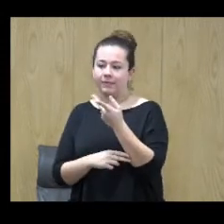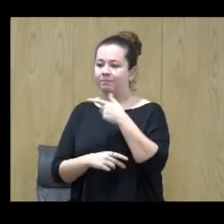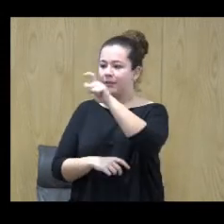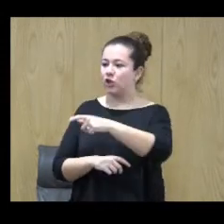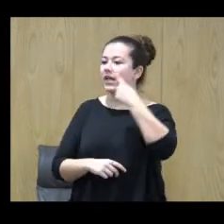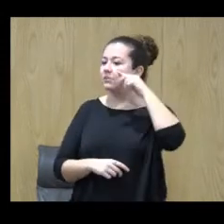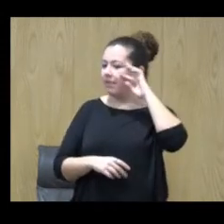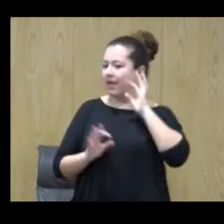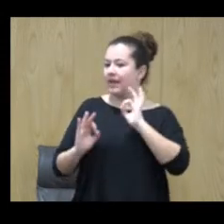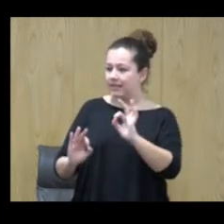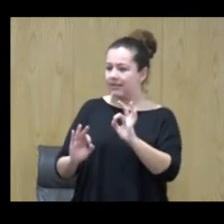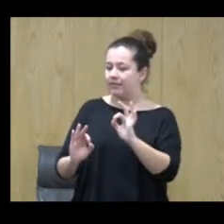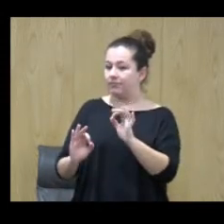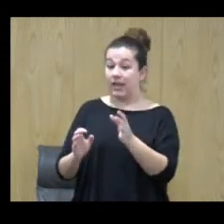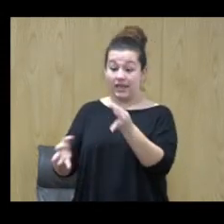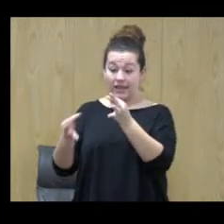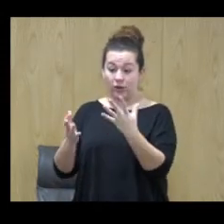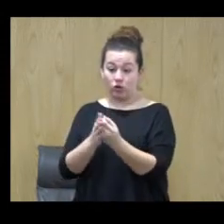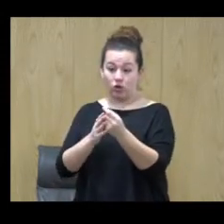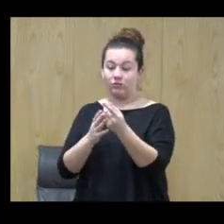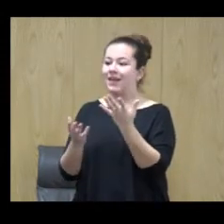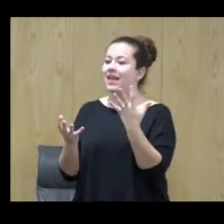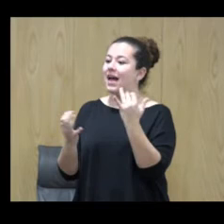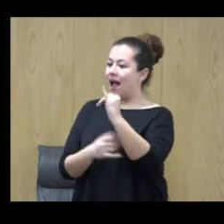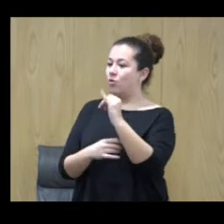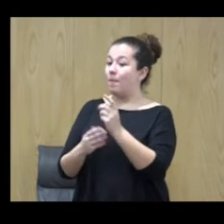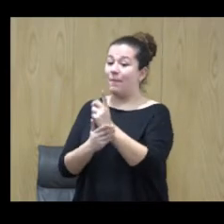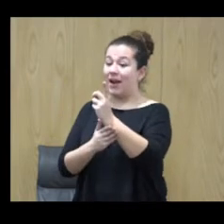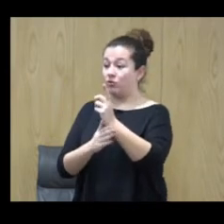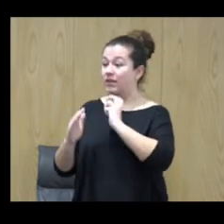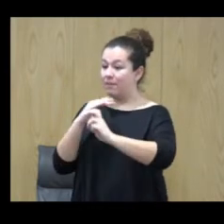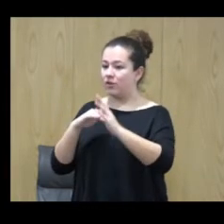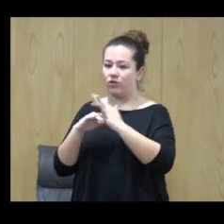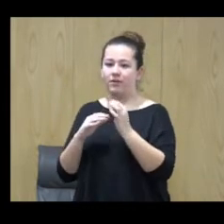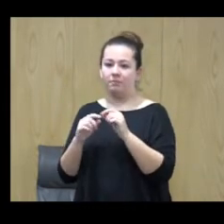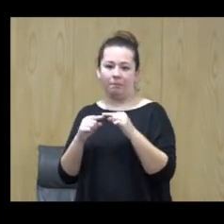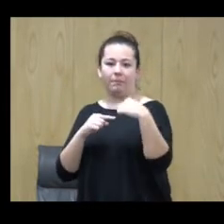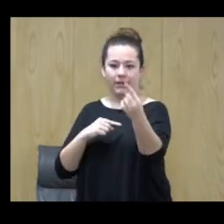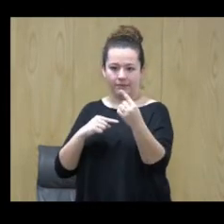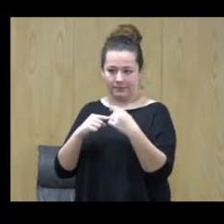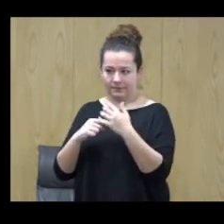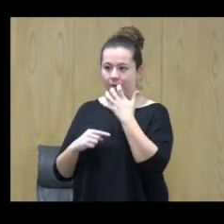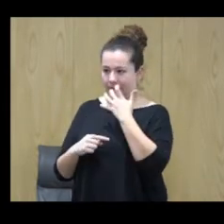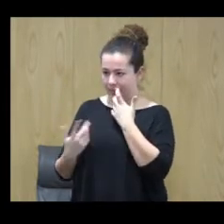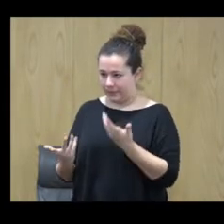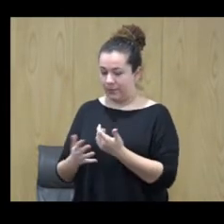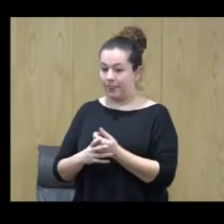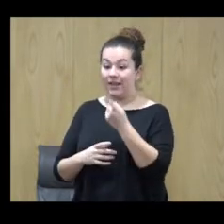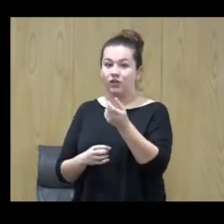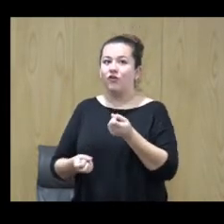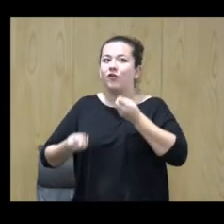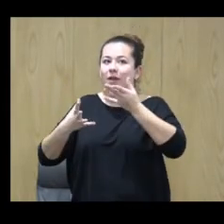y tiene los datos ahí, entonces tiene un plano de metro donde tiene que desplazarse, etcétera, ¿no? Son varias. Esta, por ejemplo, es una información sobre